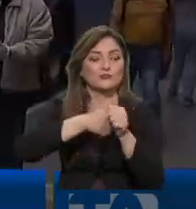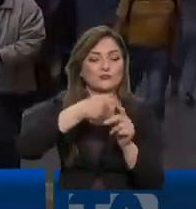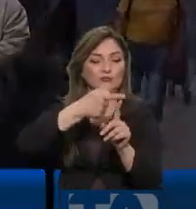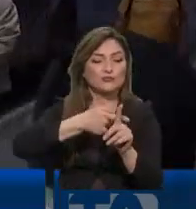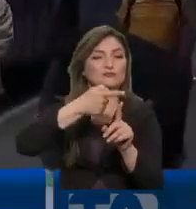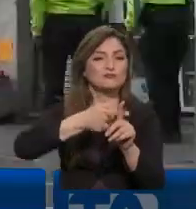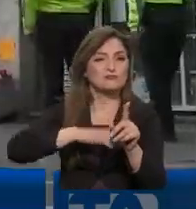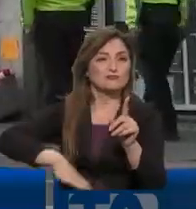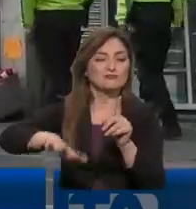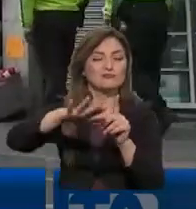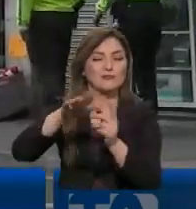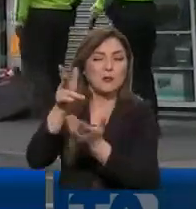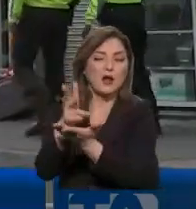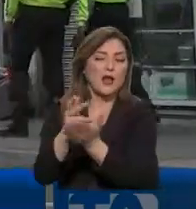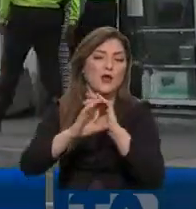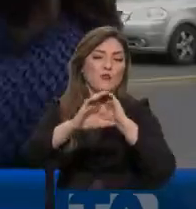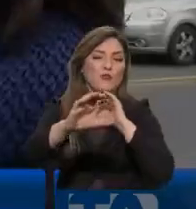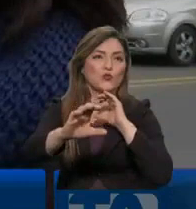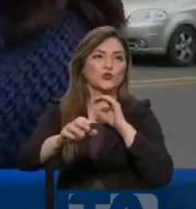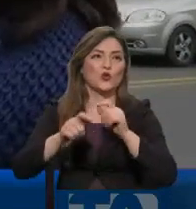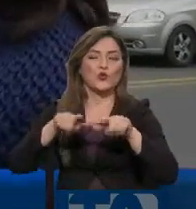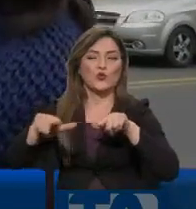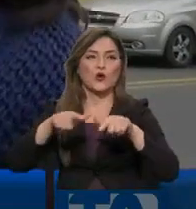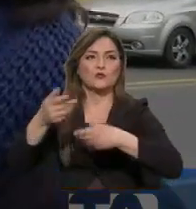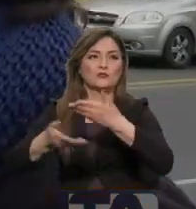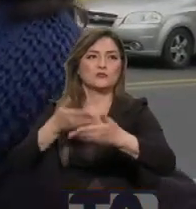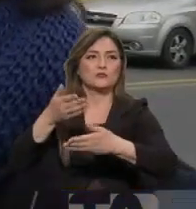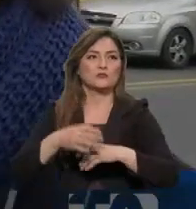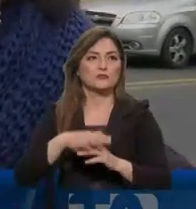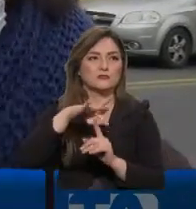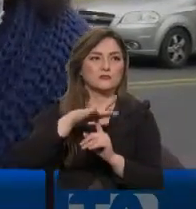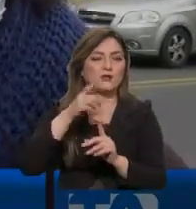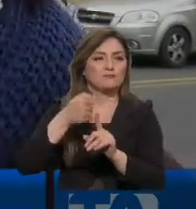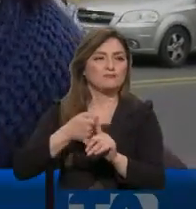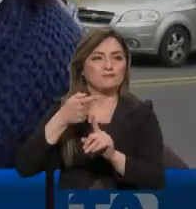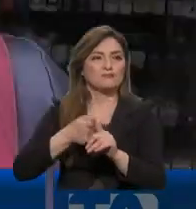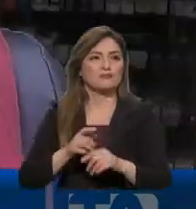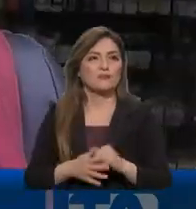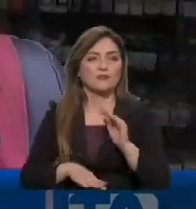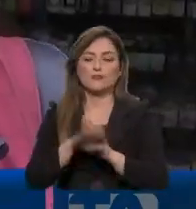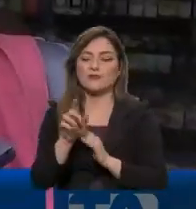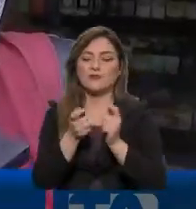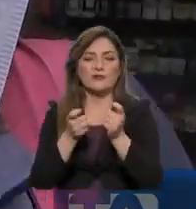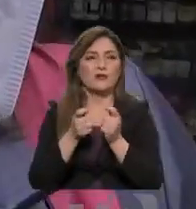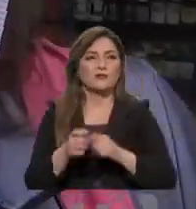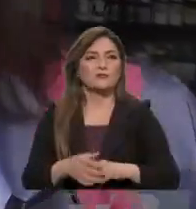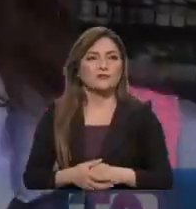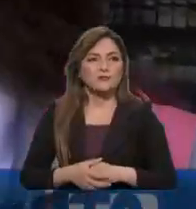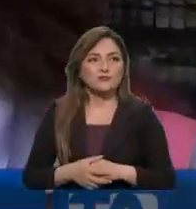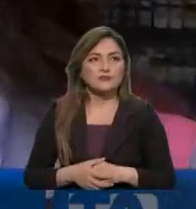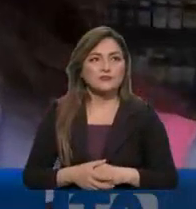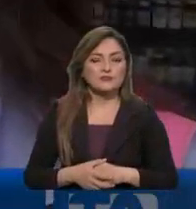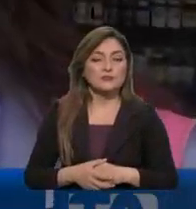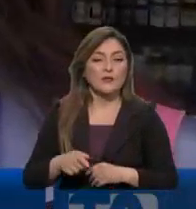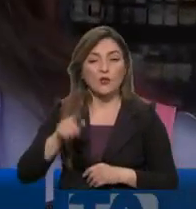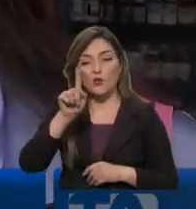mercados, paradas de buses y zonas comerciales. Parques y mercados es donde debería haber más control. Sí sería bueno tener